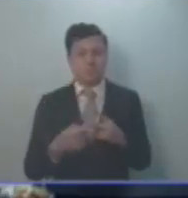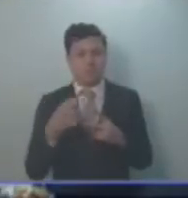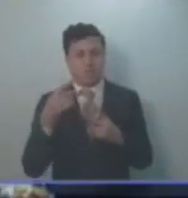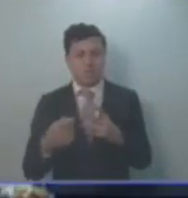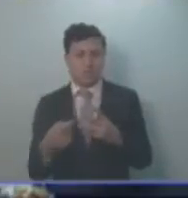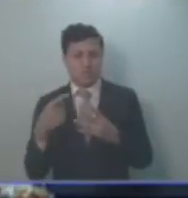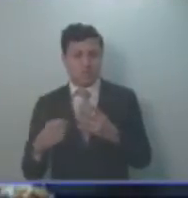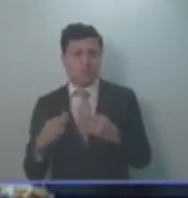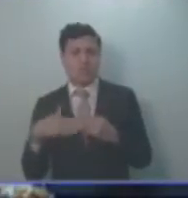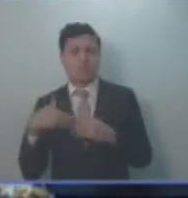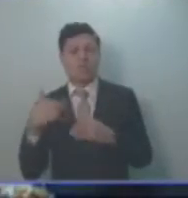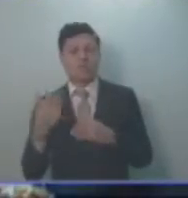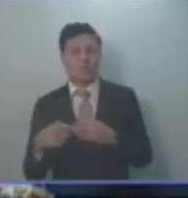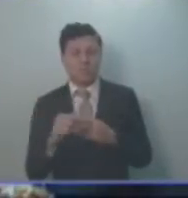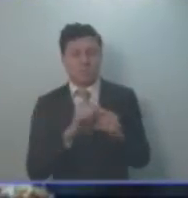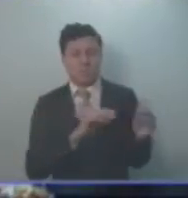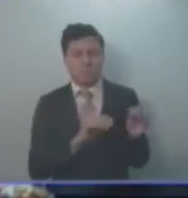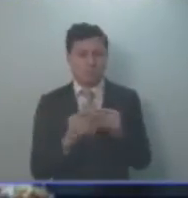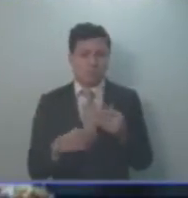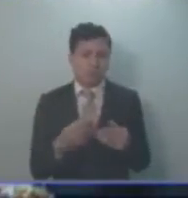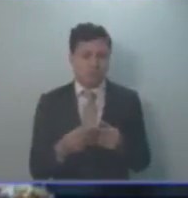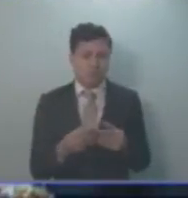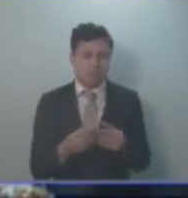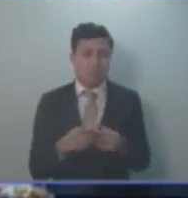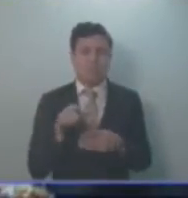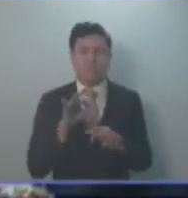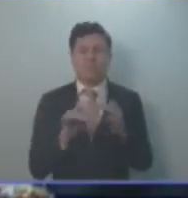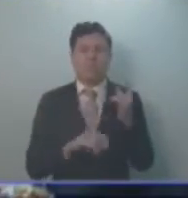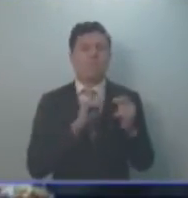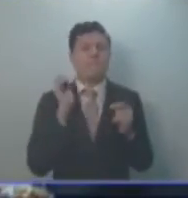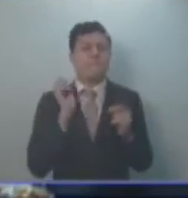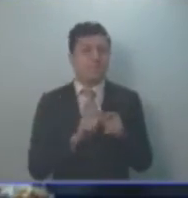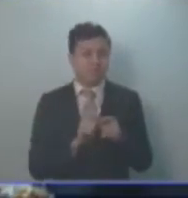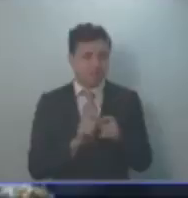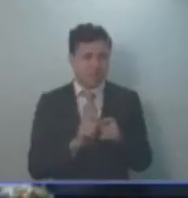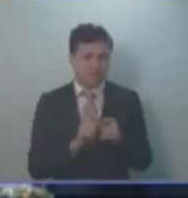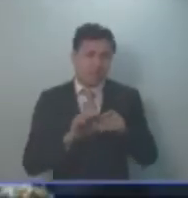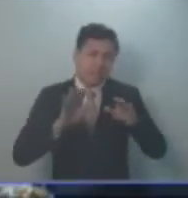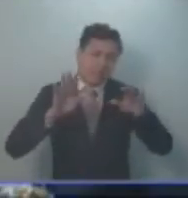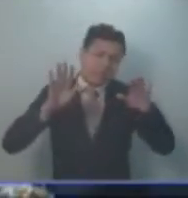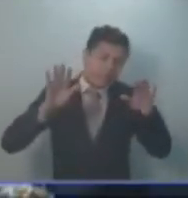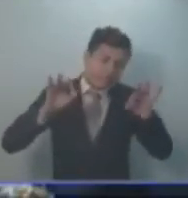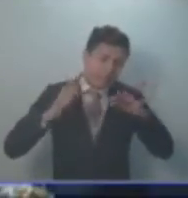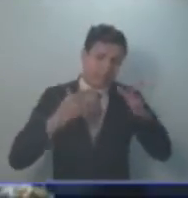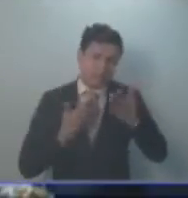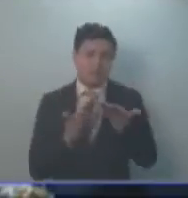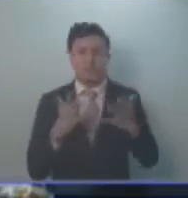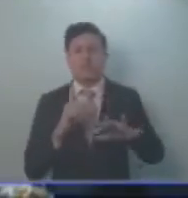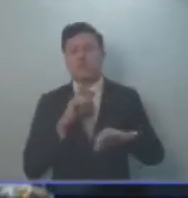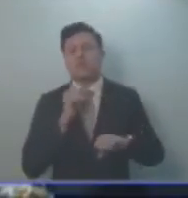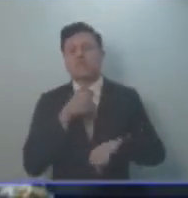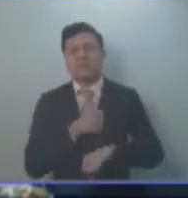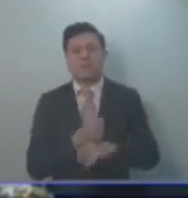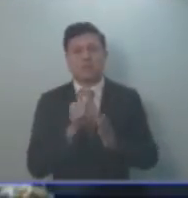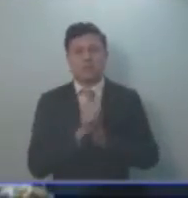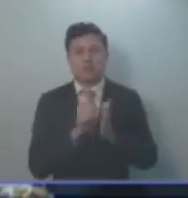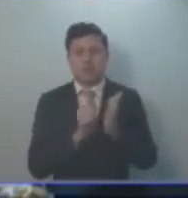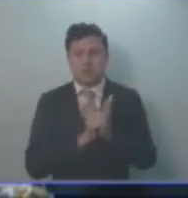de haberse concluido el tratamiento médico respectivo, salvo las causales establecidas en los